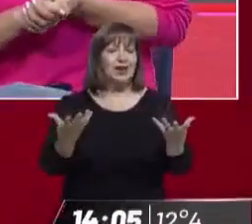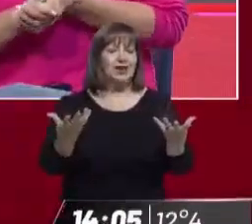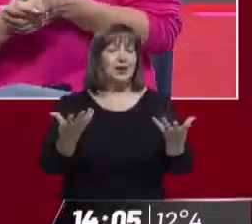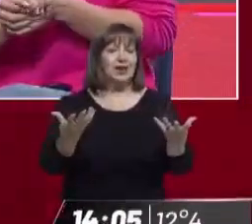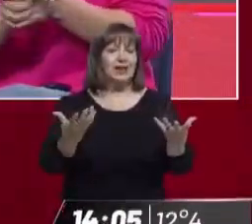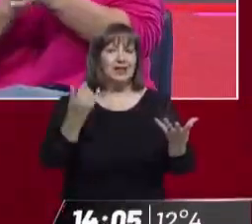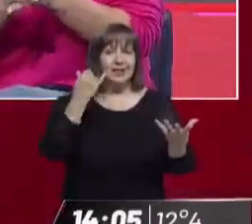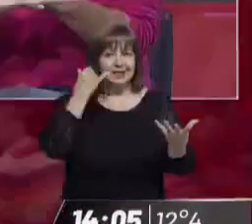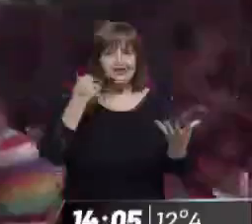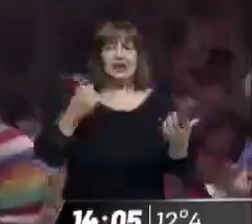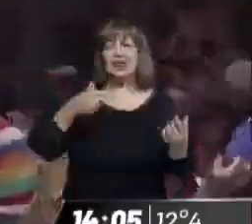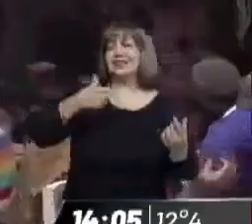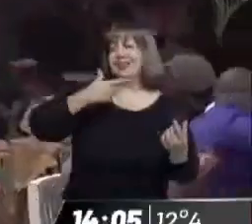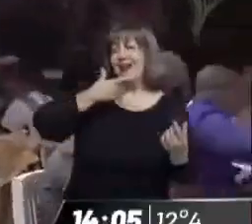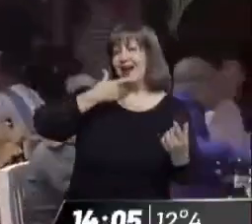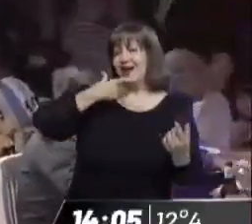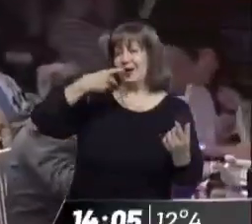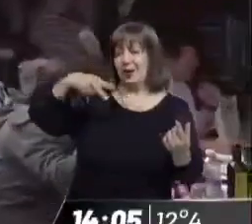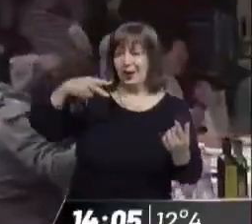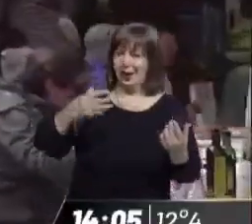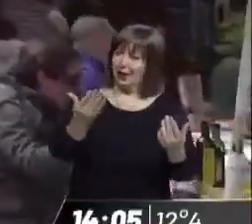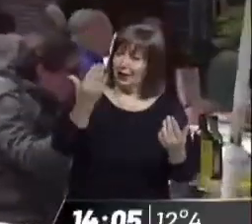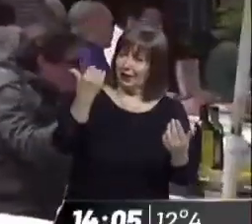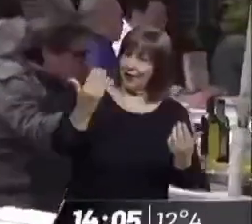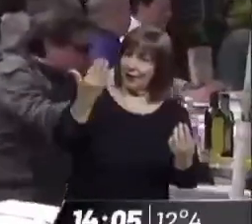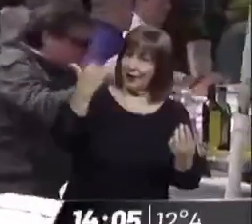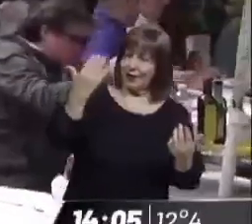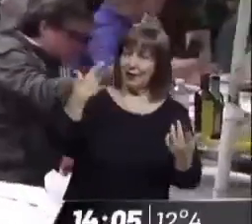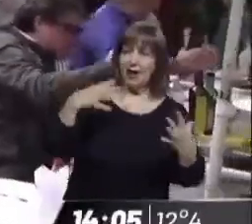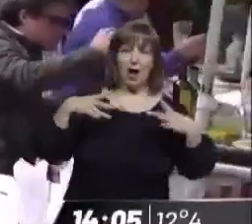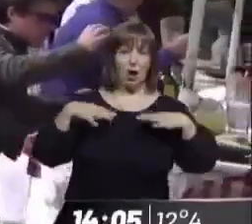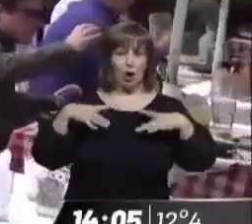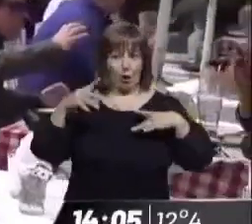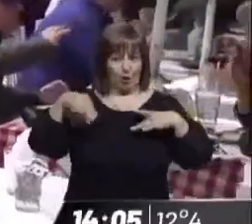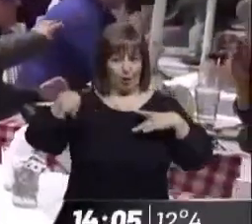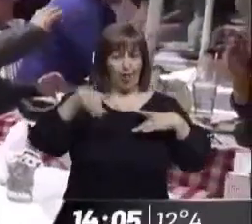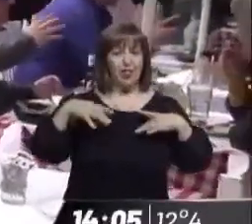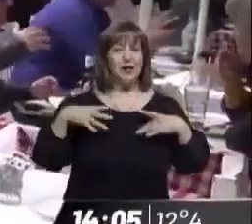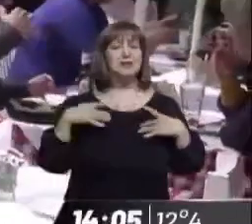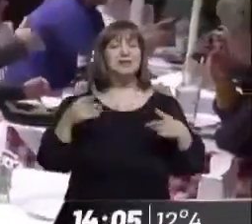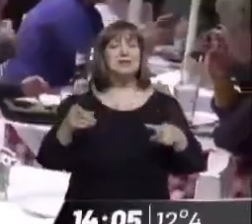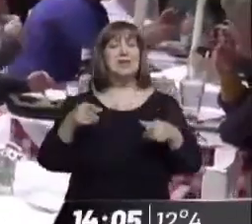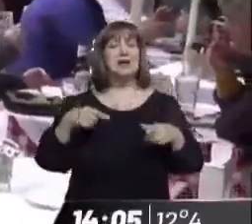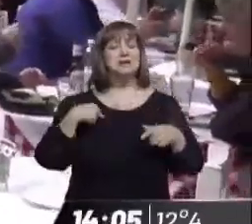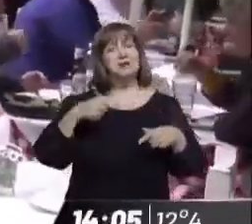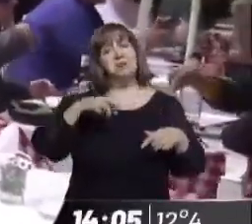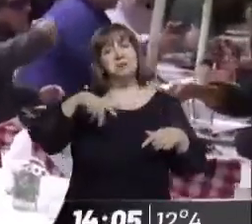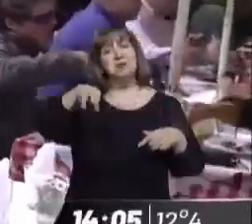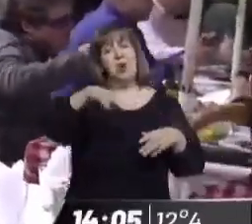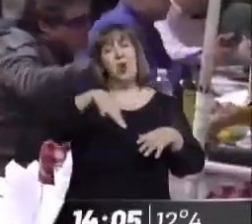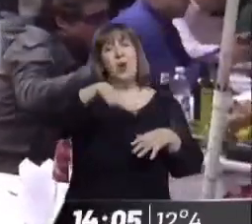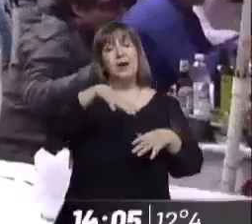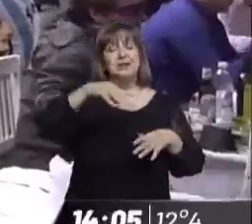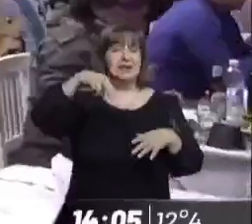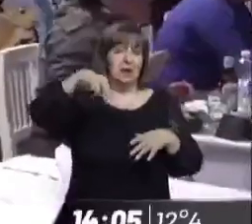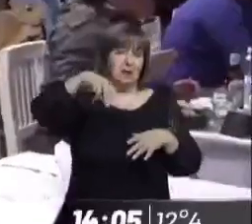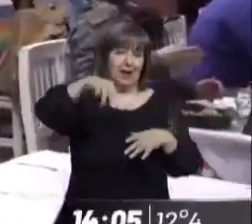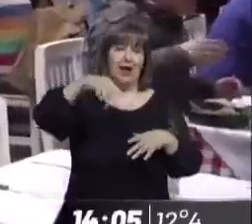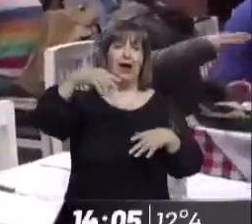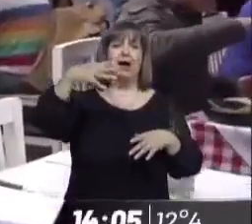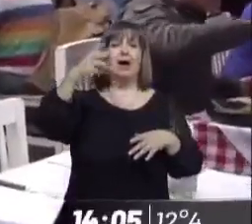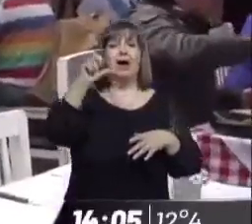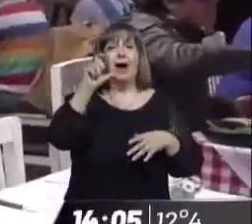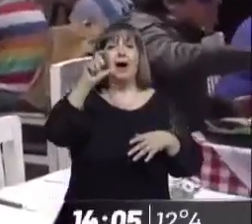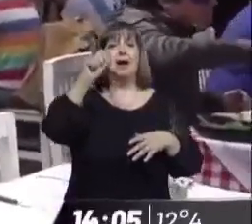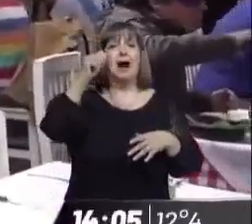Pasen, Noé, pasen, Sergio. Allá pónganse cómodos. Si venimos a Caminito, obviamente que tenemos que